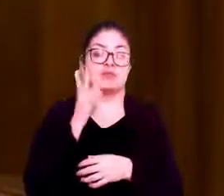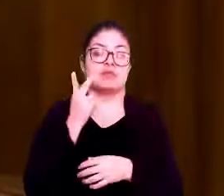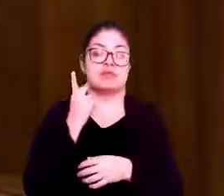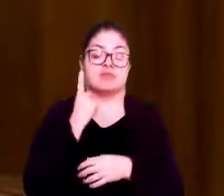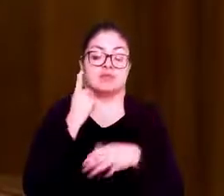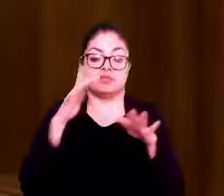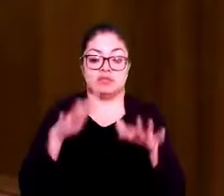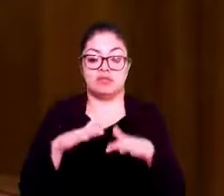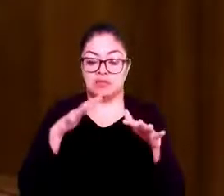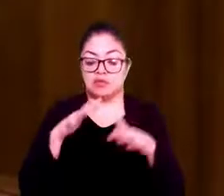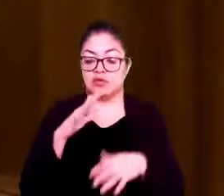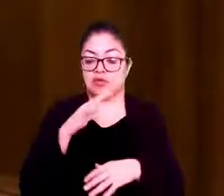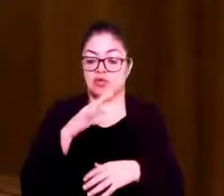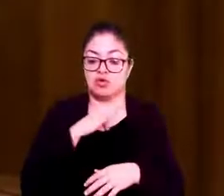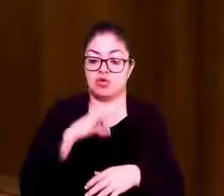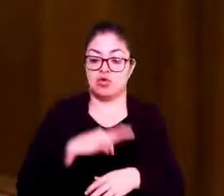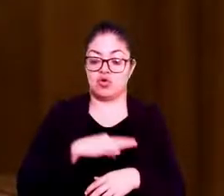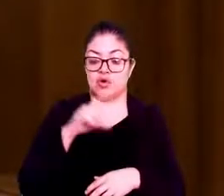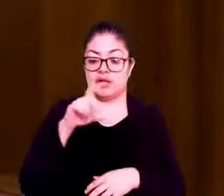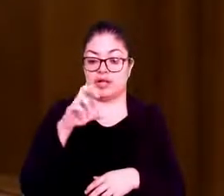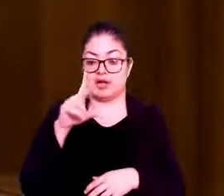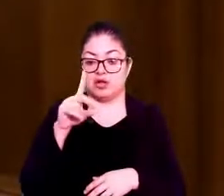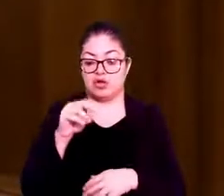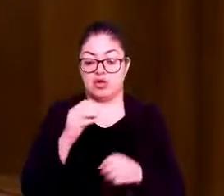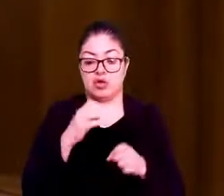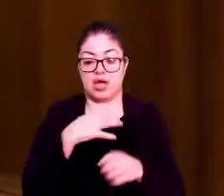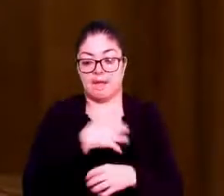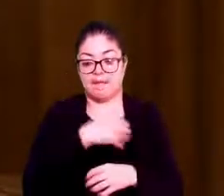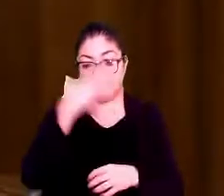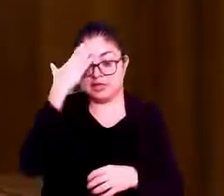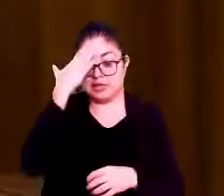Legislativo en la ciudad de Toluca de Lerdo, capital del Estado de